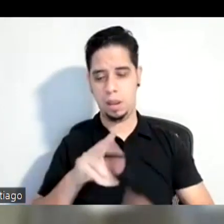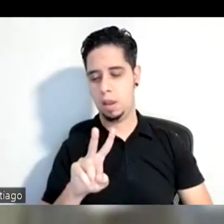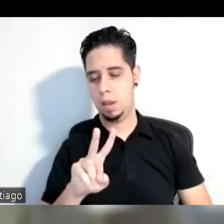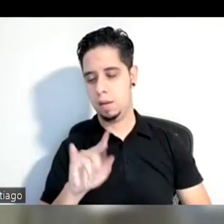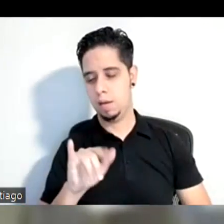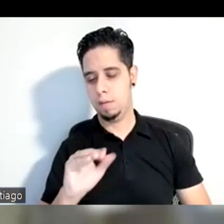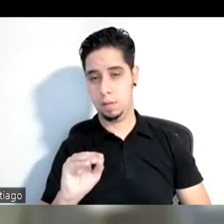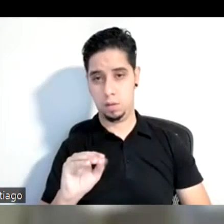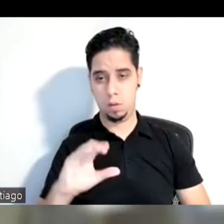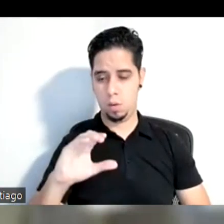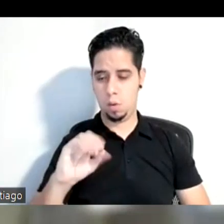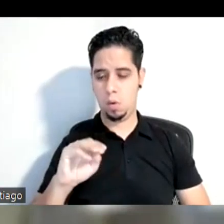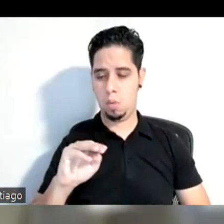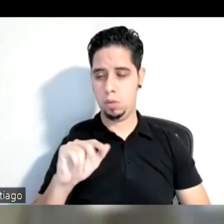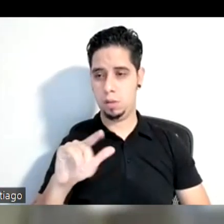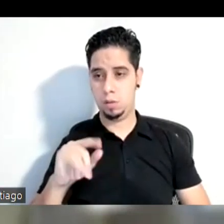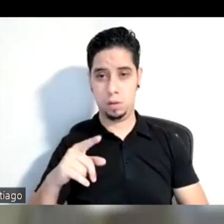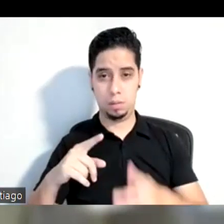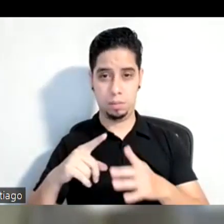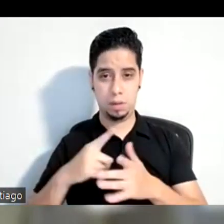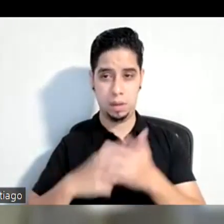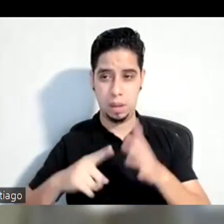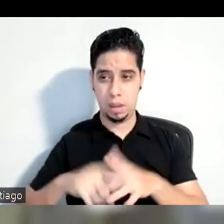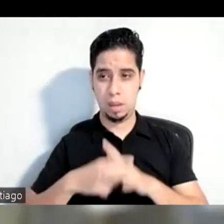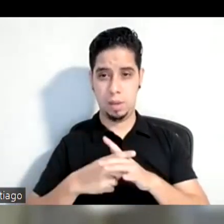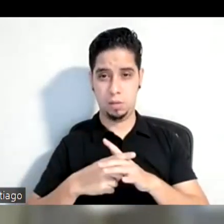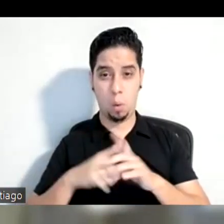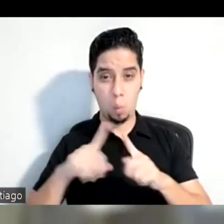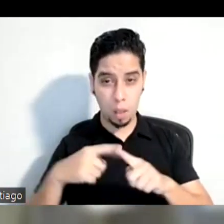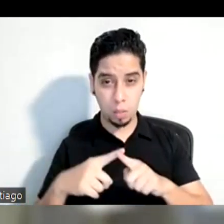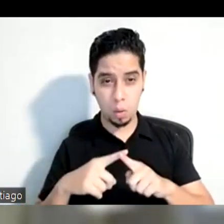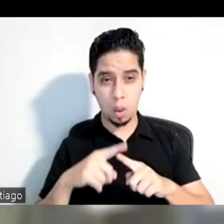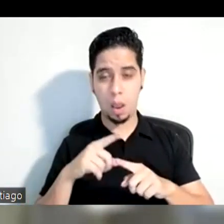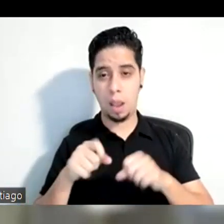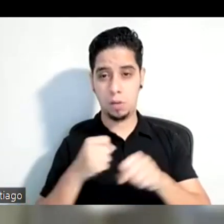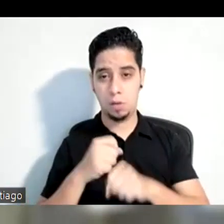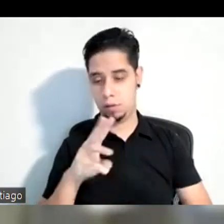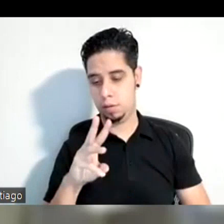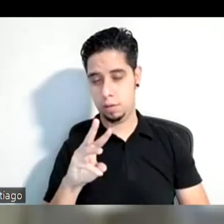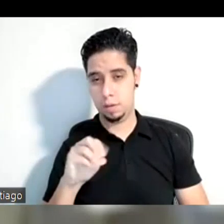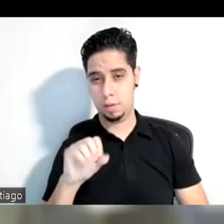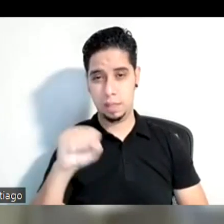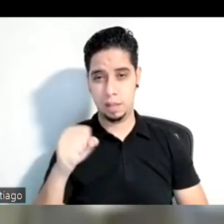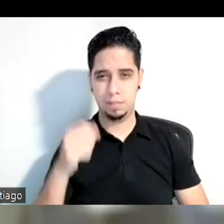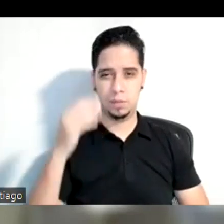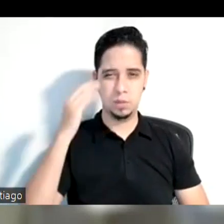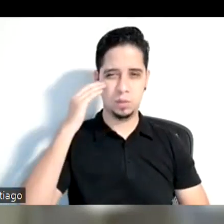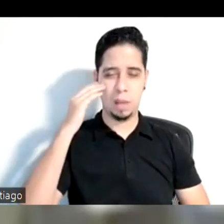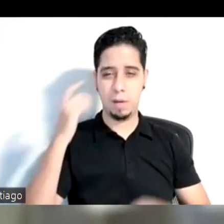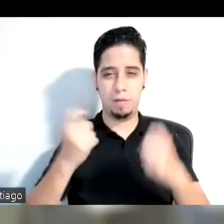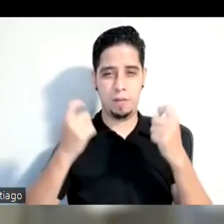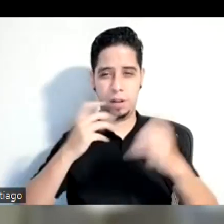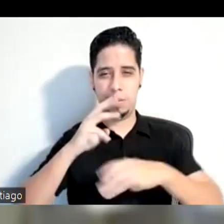primeros experimentos. Bueno, empezaron desde los años 60. Tú sabes que en la Feria Mundial